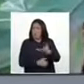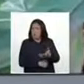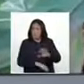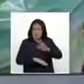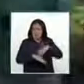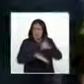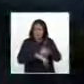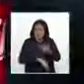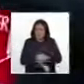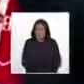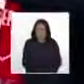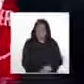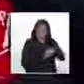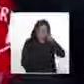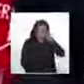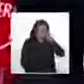Anita.